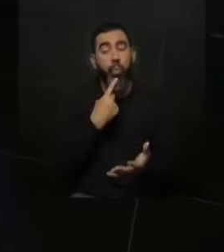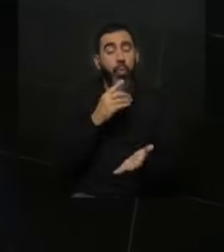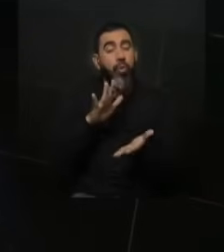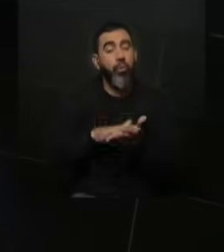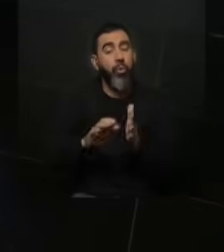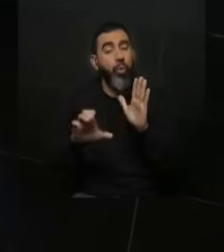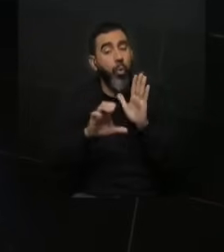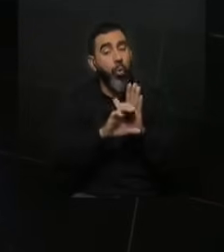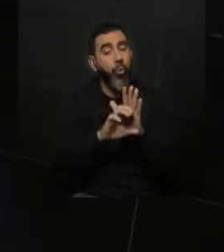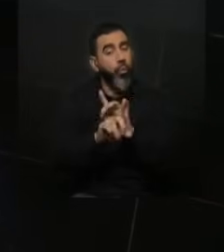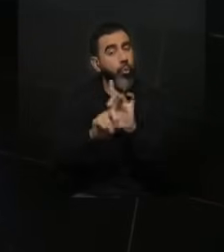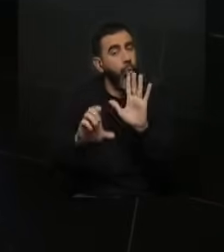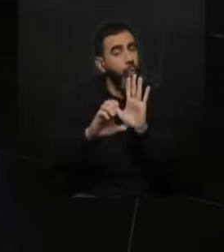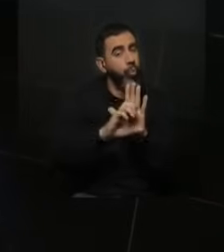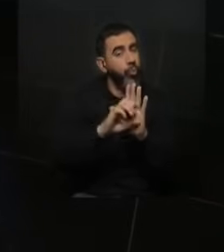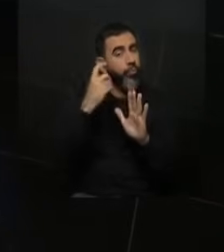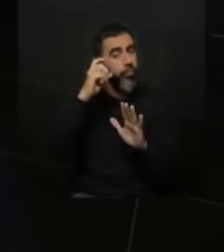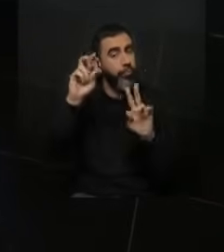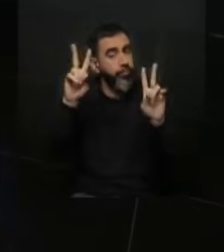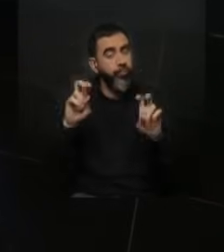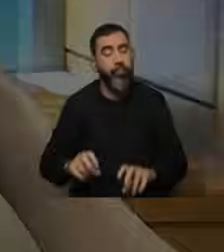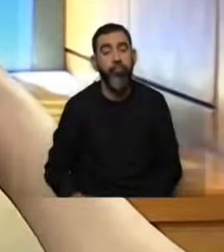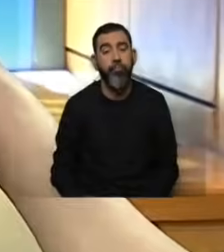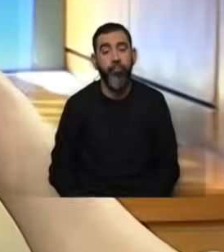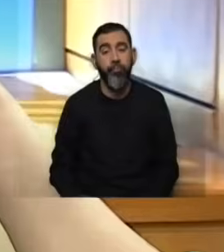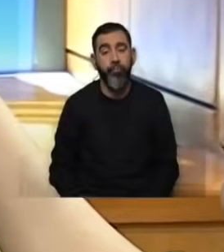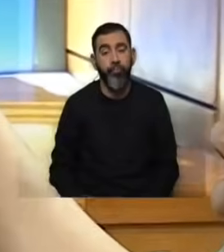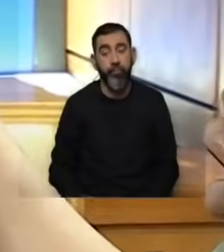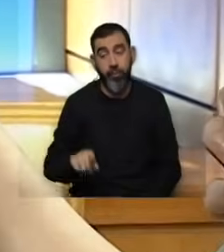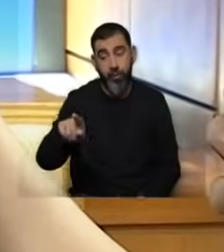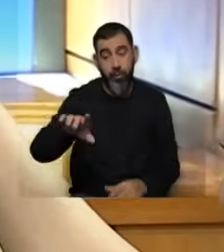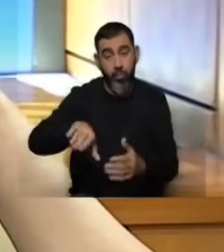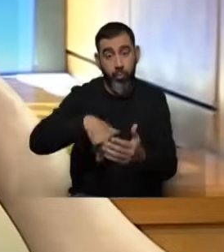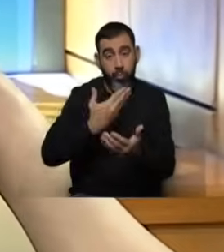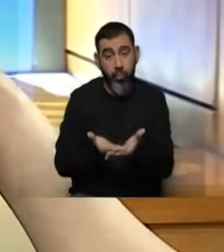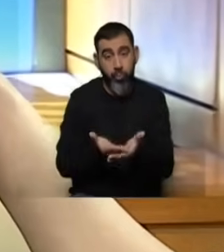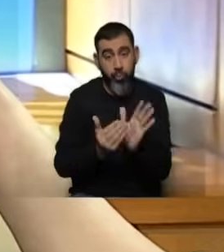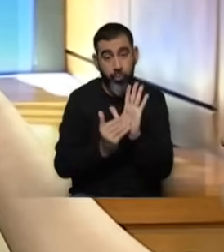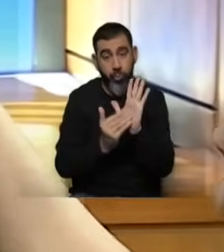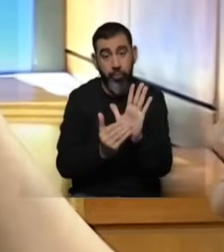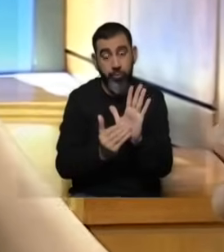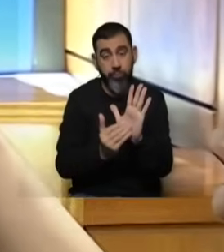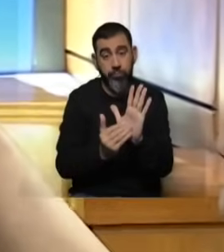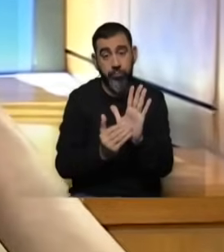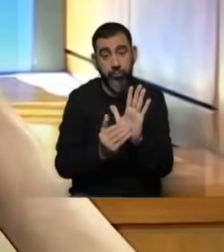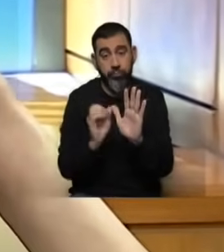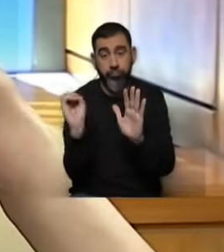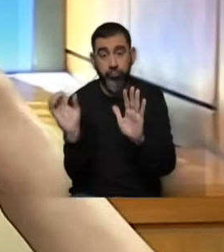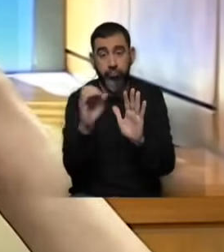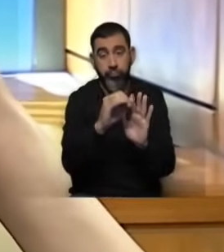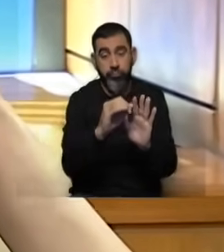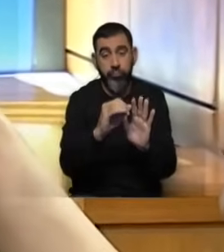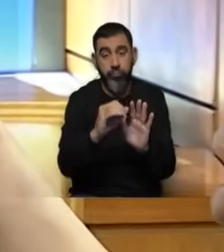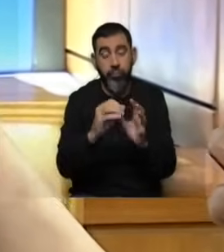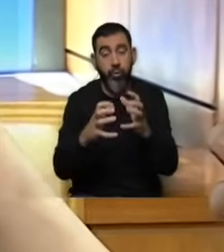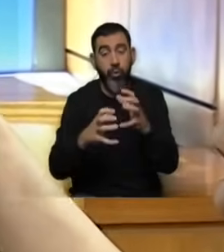la constitucionalidad de la iniciativa esta propuesta que fue distribuida entre los